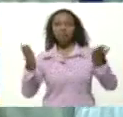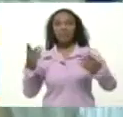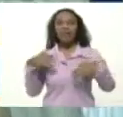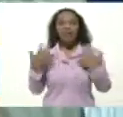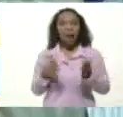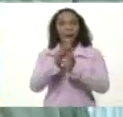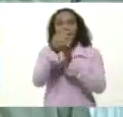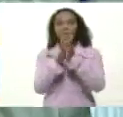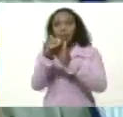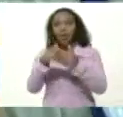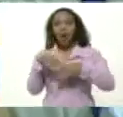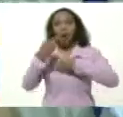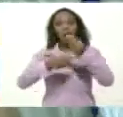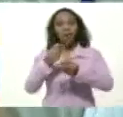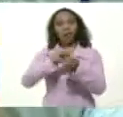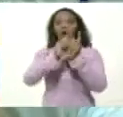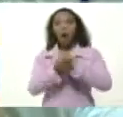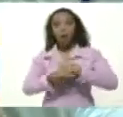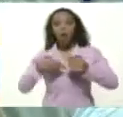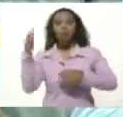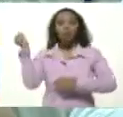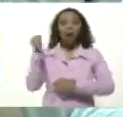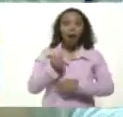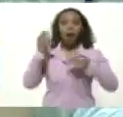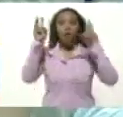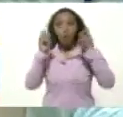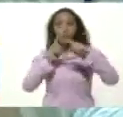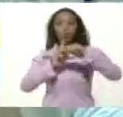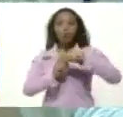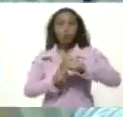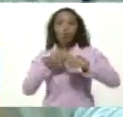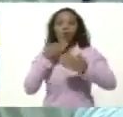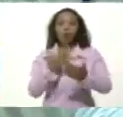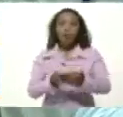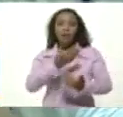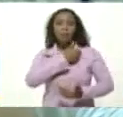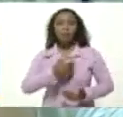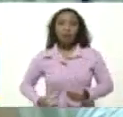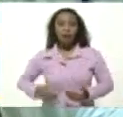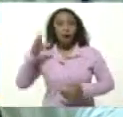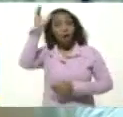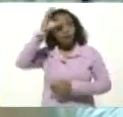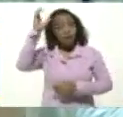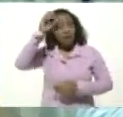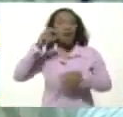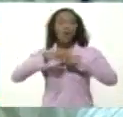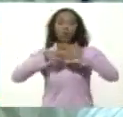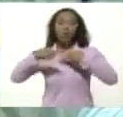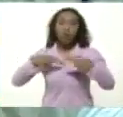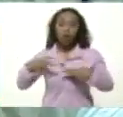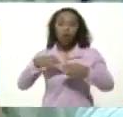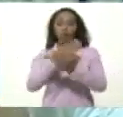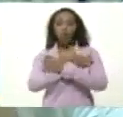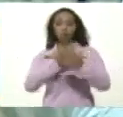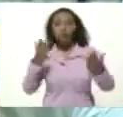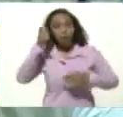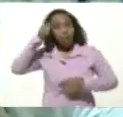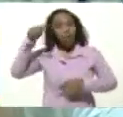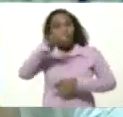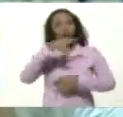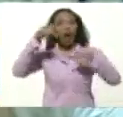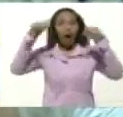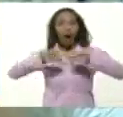emprender, con qué hacer cambios, con qué traer lo nuevo y lo positivo, gracias a un presidente consciente, revolucionario, solidario con su pueblo.